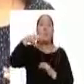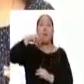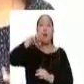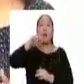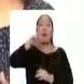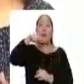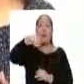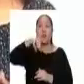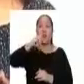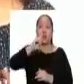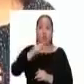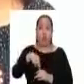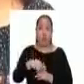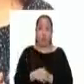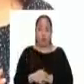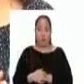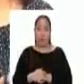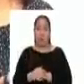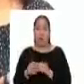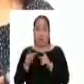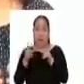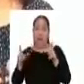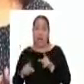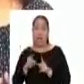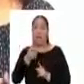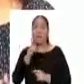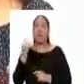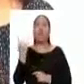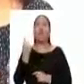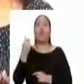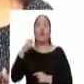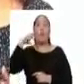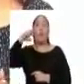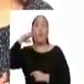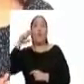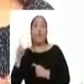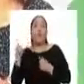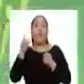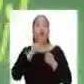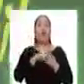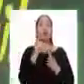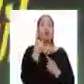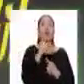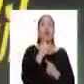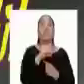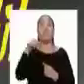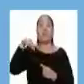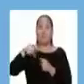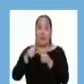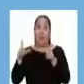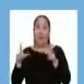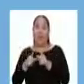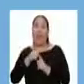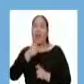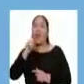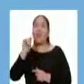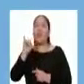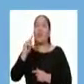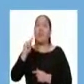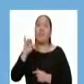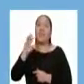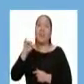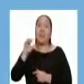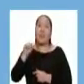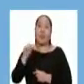en el lago Titicaca, entre los puertos de Puno, en Perú, y en Huayqui de Bolivia. Hoy aprendimos que varias culturas